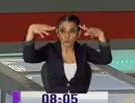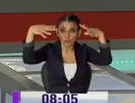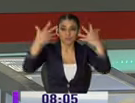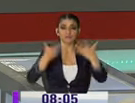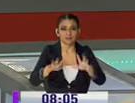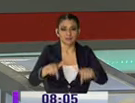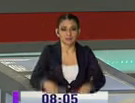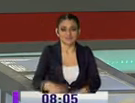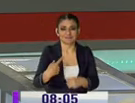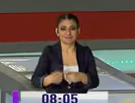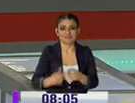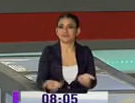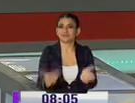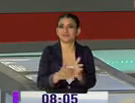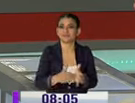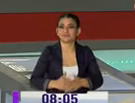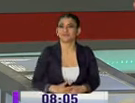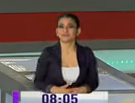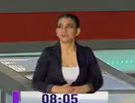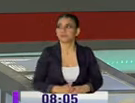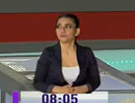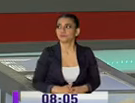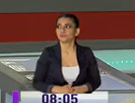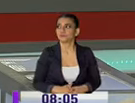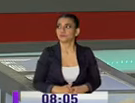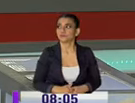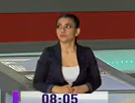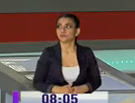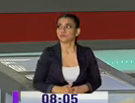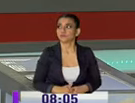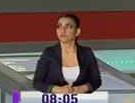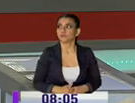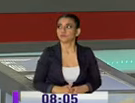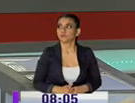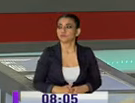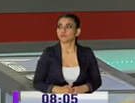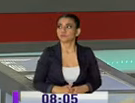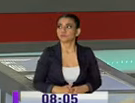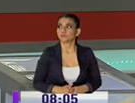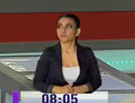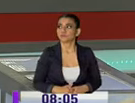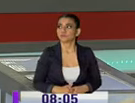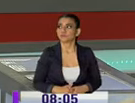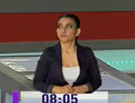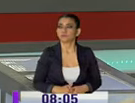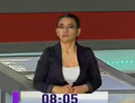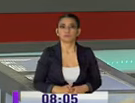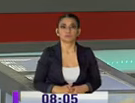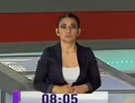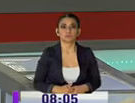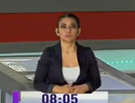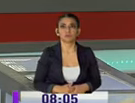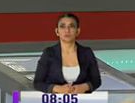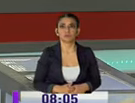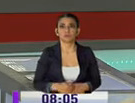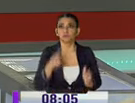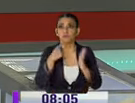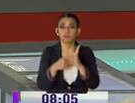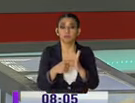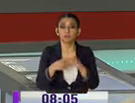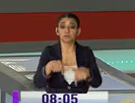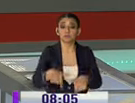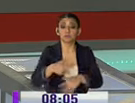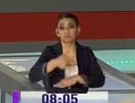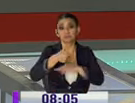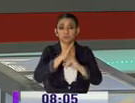regresa a nuestra ciudad. Esto va a convertirse, vimos, todo lo que va a pretender o lo que pretende la